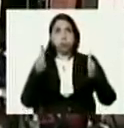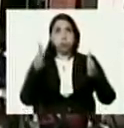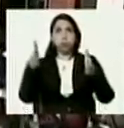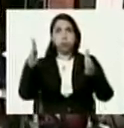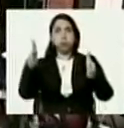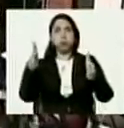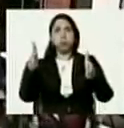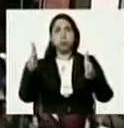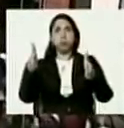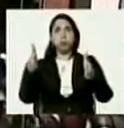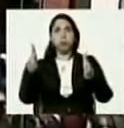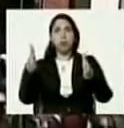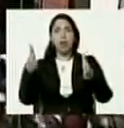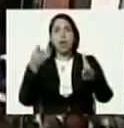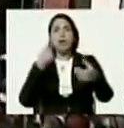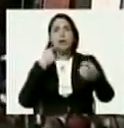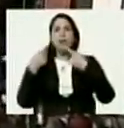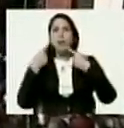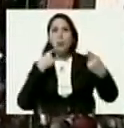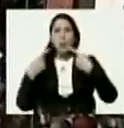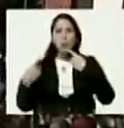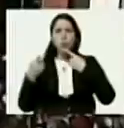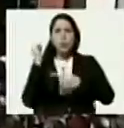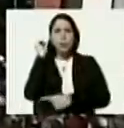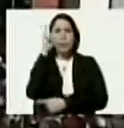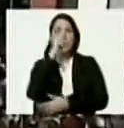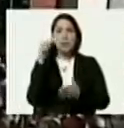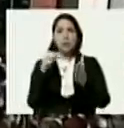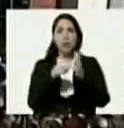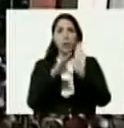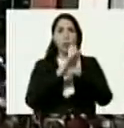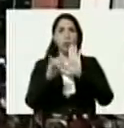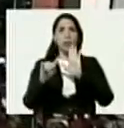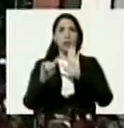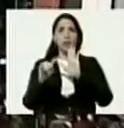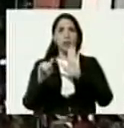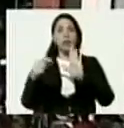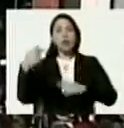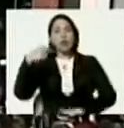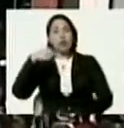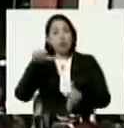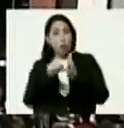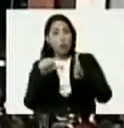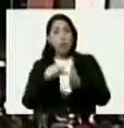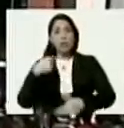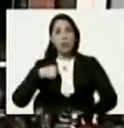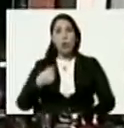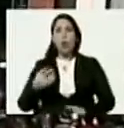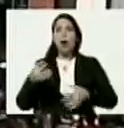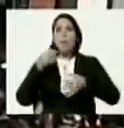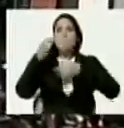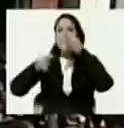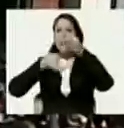En el discurso de la Asamblea Nacional Constituyente, donde rendí cuentas de memoria y cuenta,